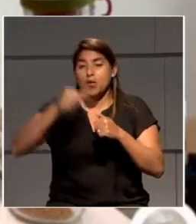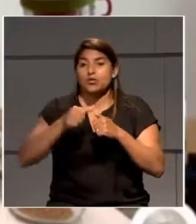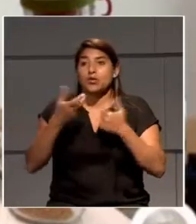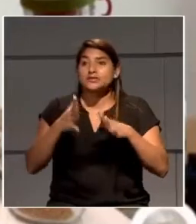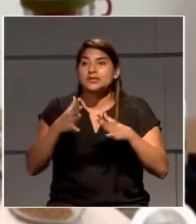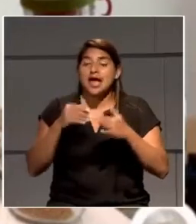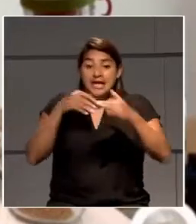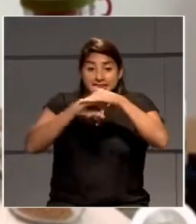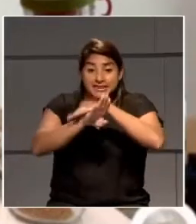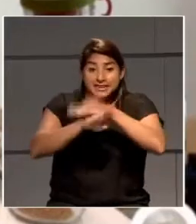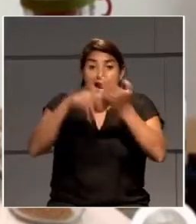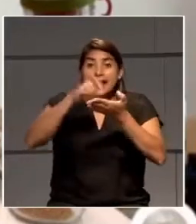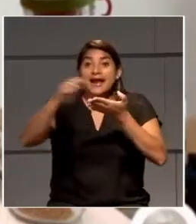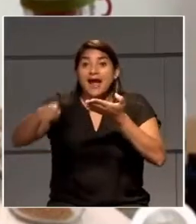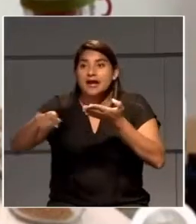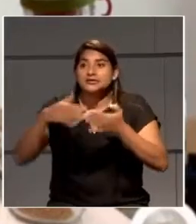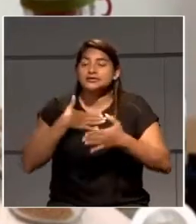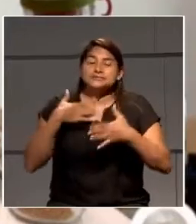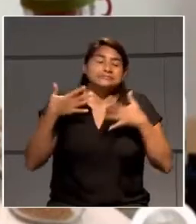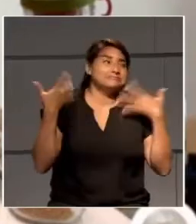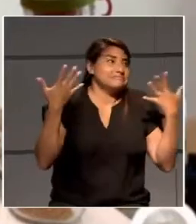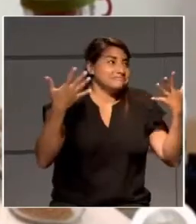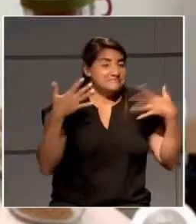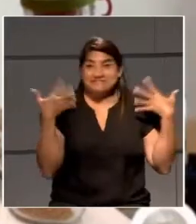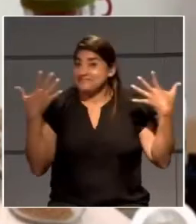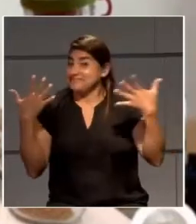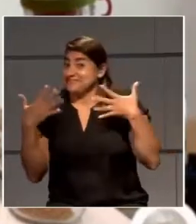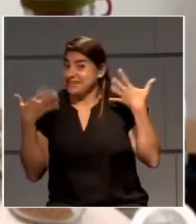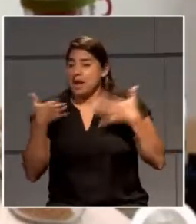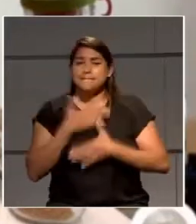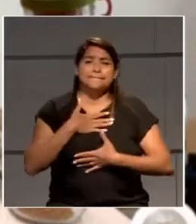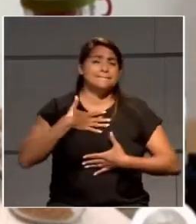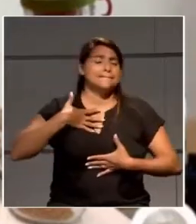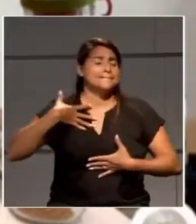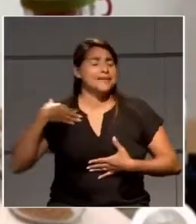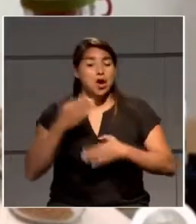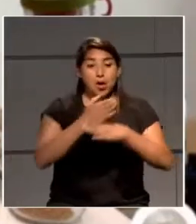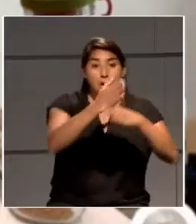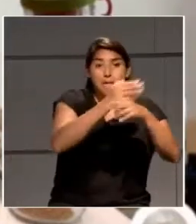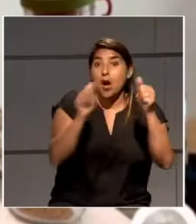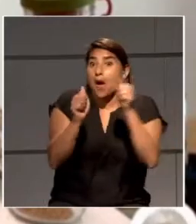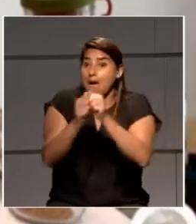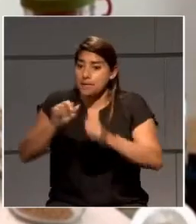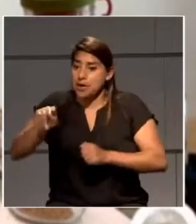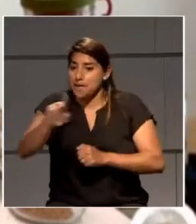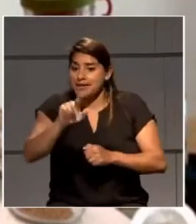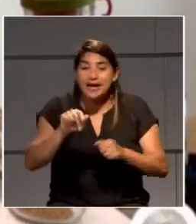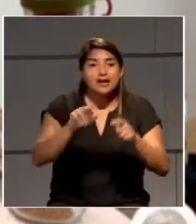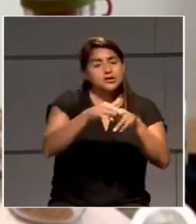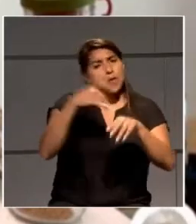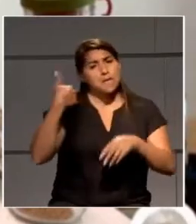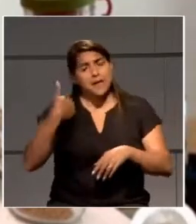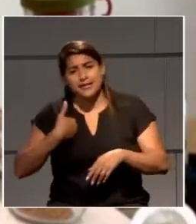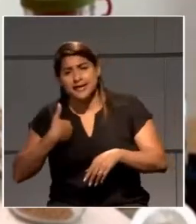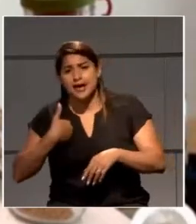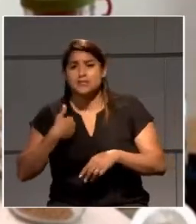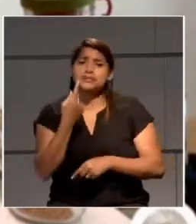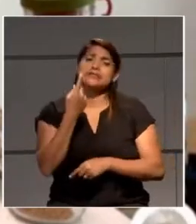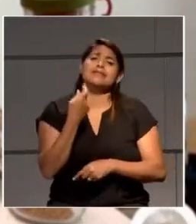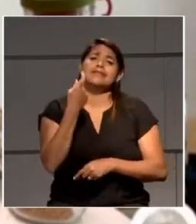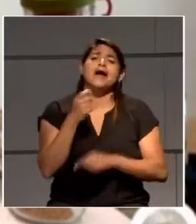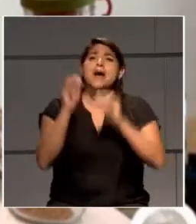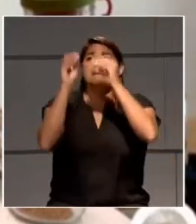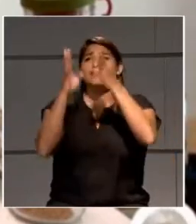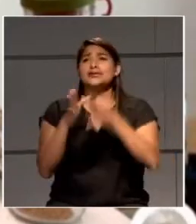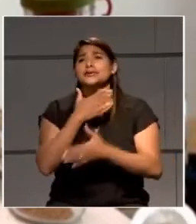entré a clases! Y estoy feliz. Me encanta compartir con mis compañeras, con mis compañeros. Estaba extrañando mucho a